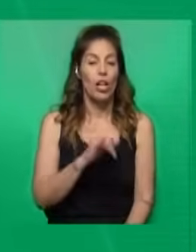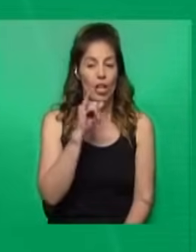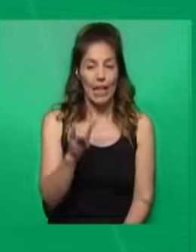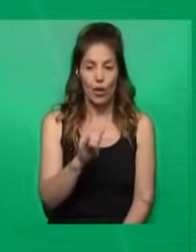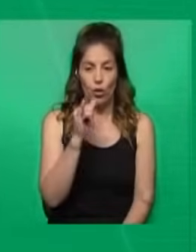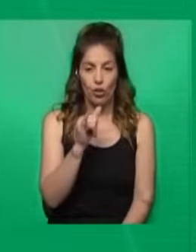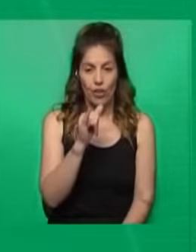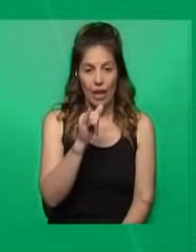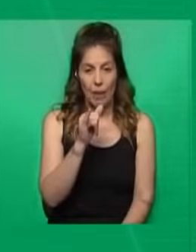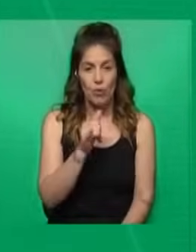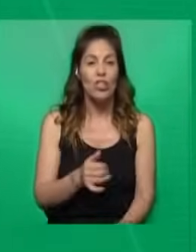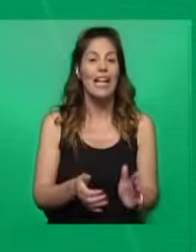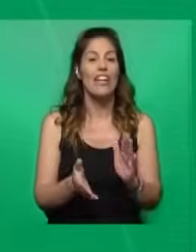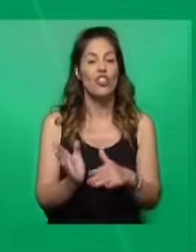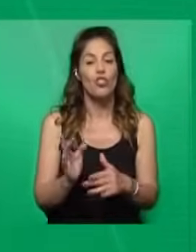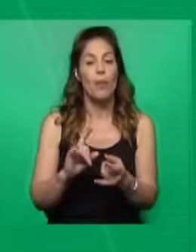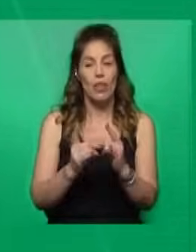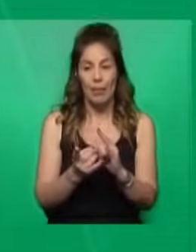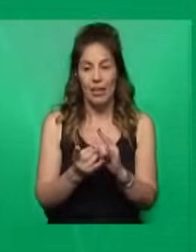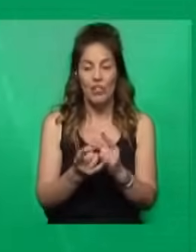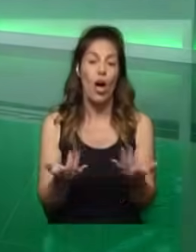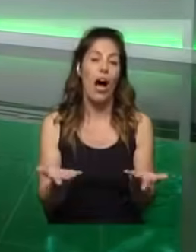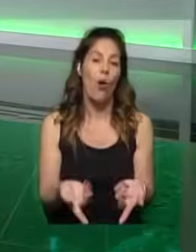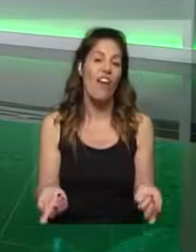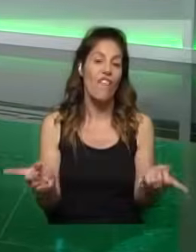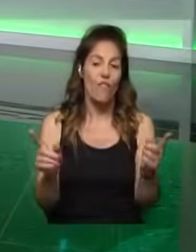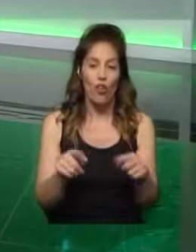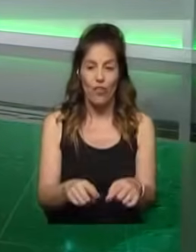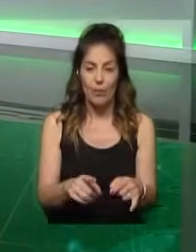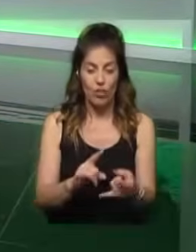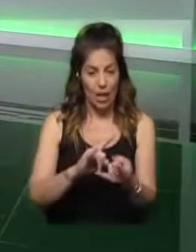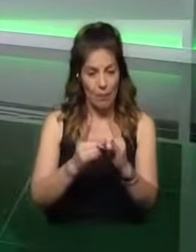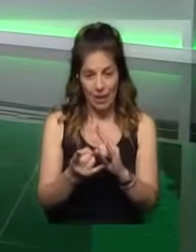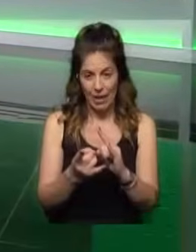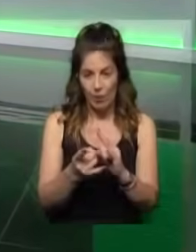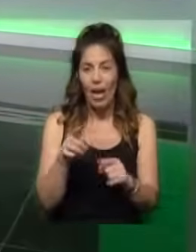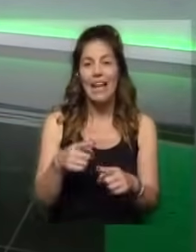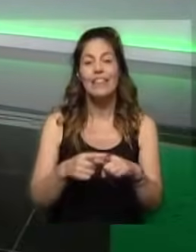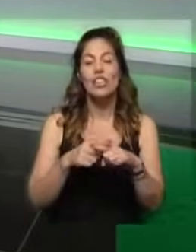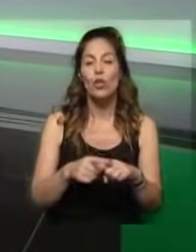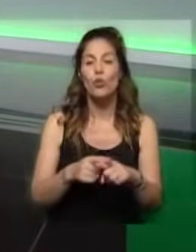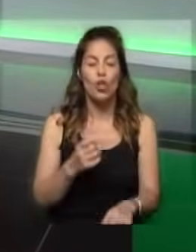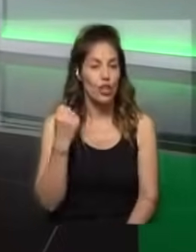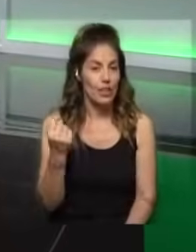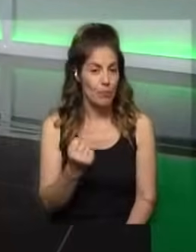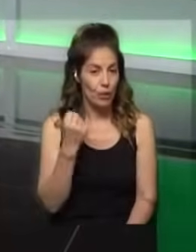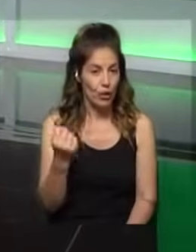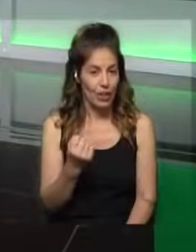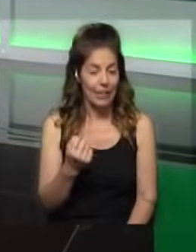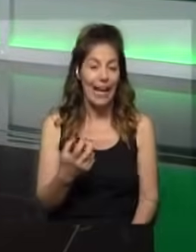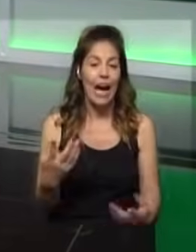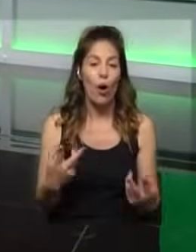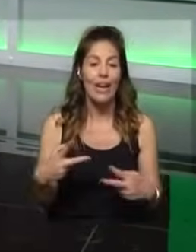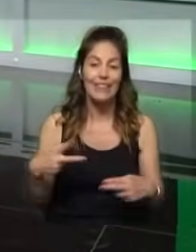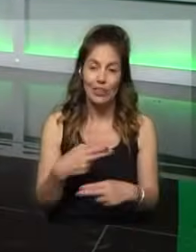el Palacio legislativo momentáneamente Así que volvemos a esa zona donde hay una discusión importante Por ahora interrumpida